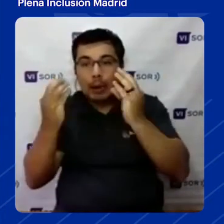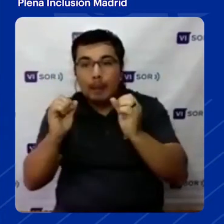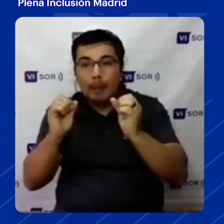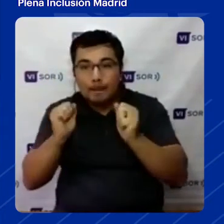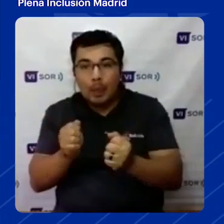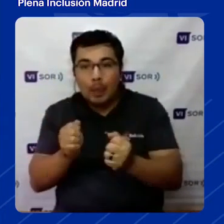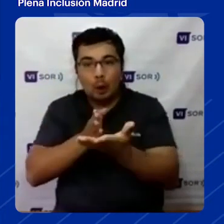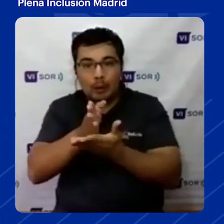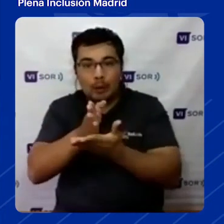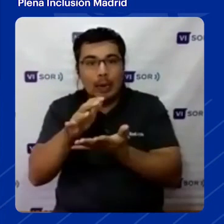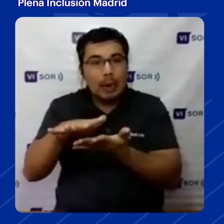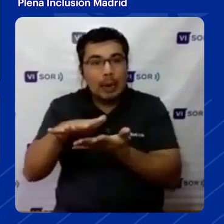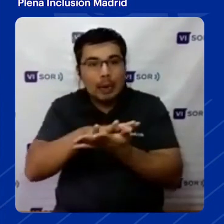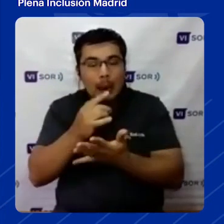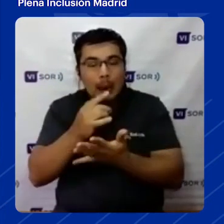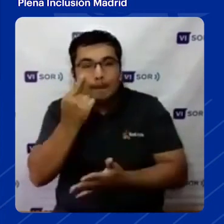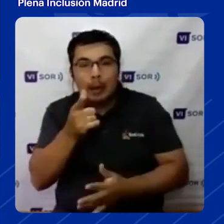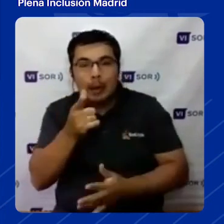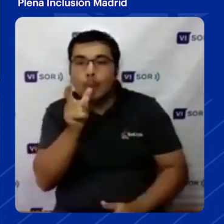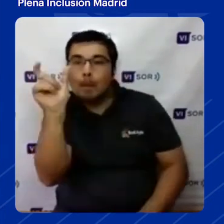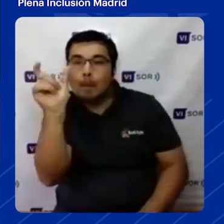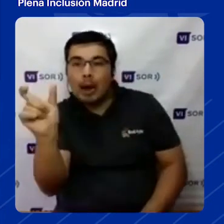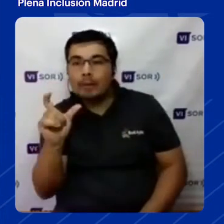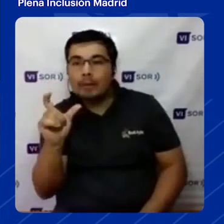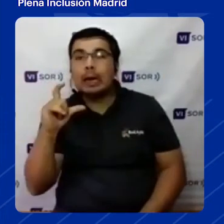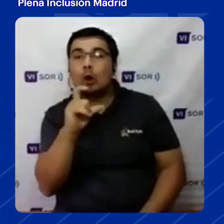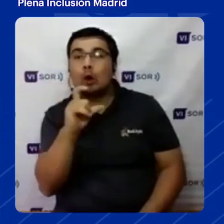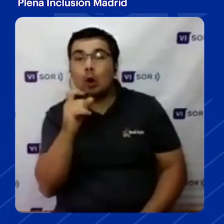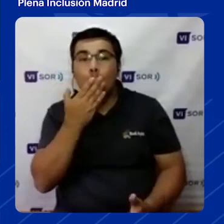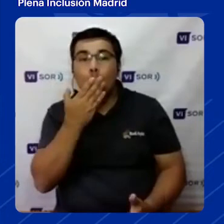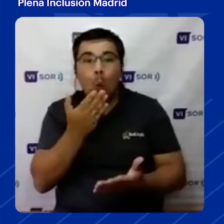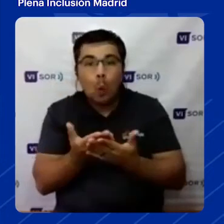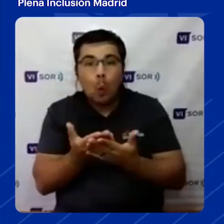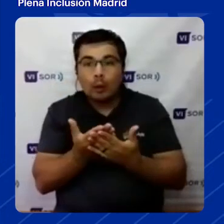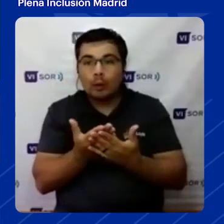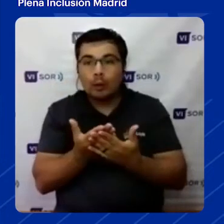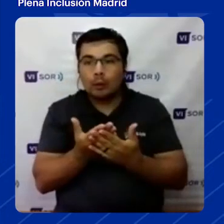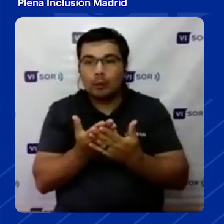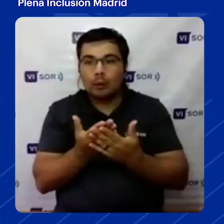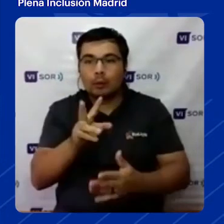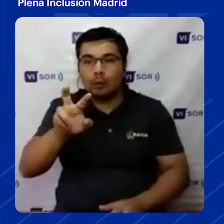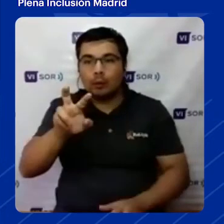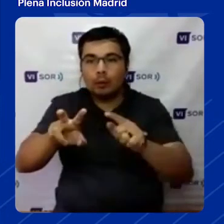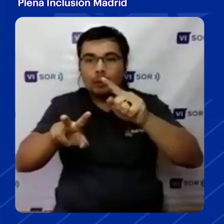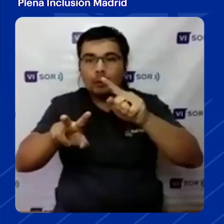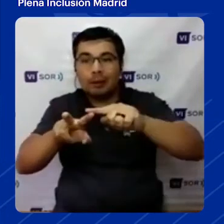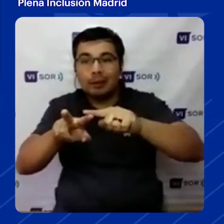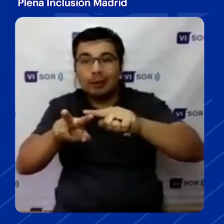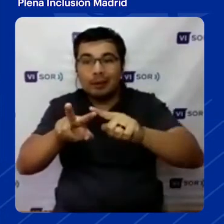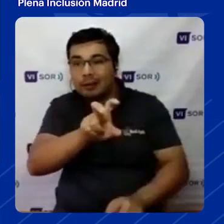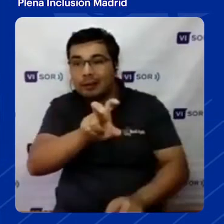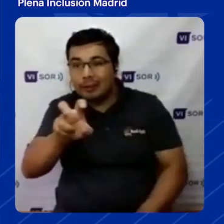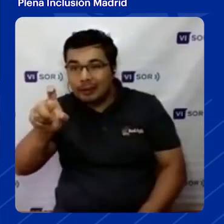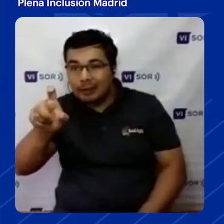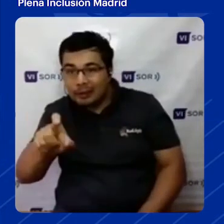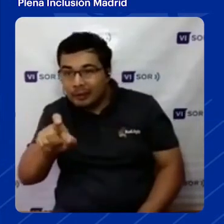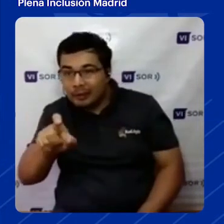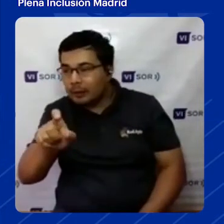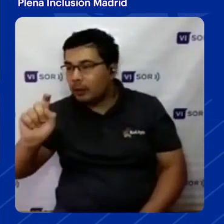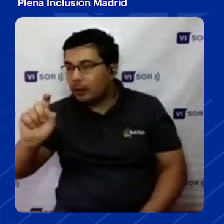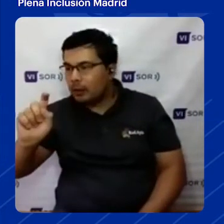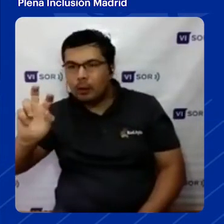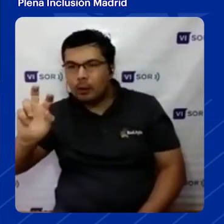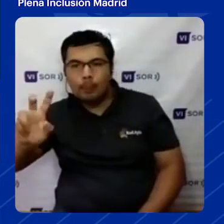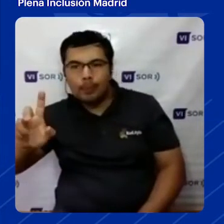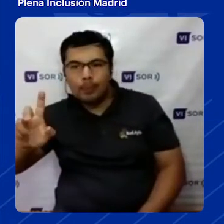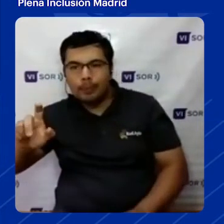ejemplo, esas palabras en color rojo para que cuando se pasara el cursor del ratón se destacara la definición de esa palabra